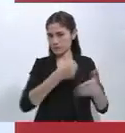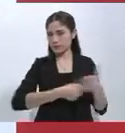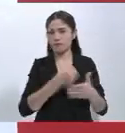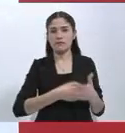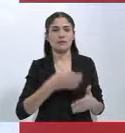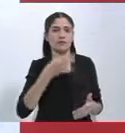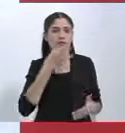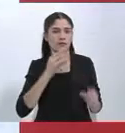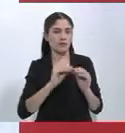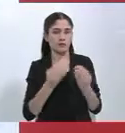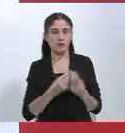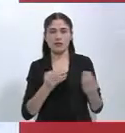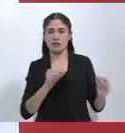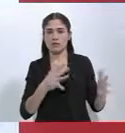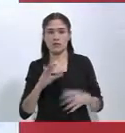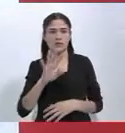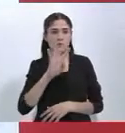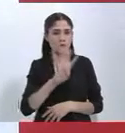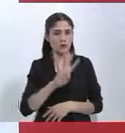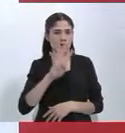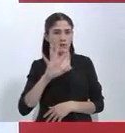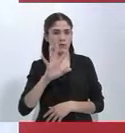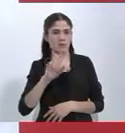casi 4.400